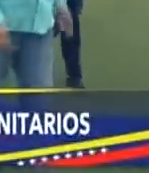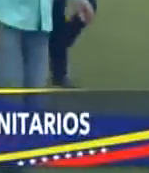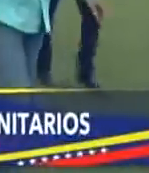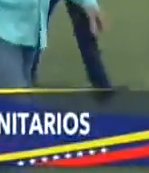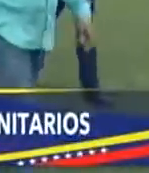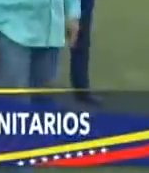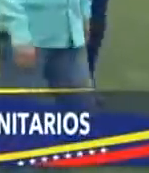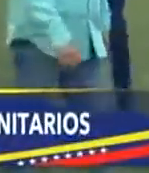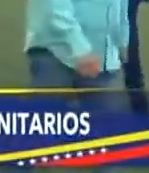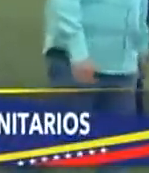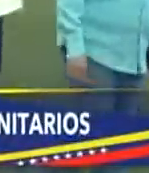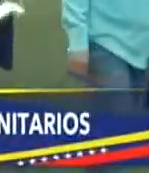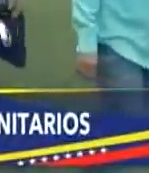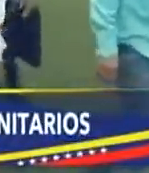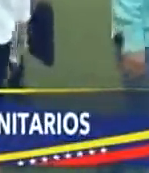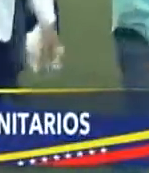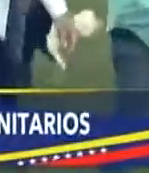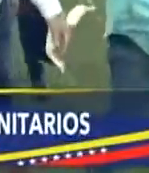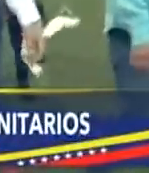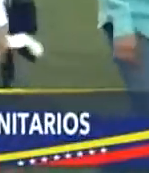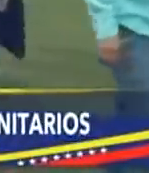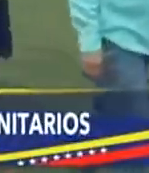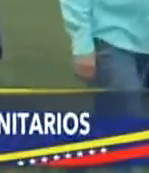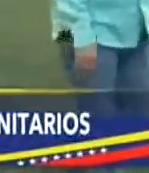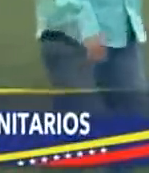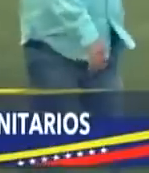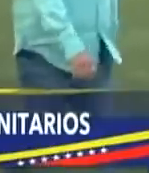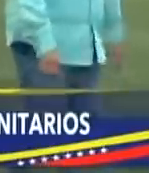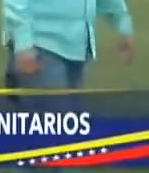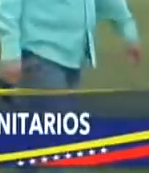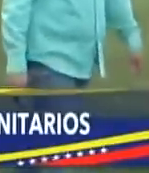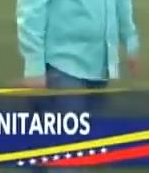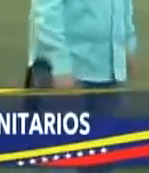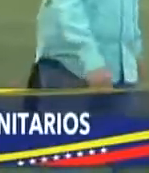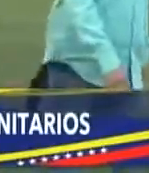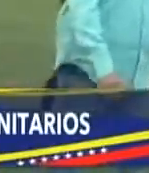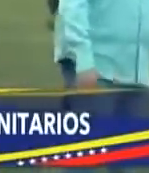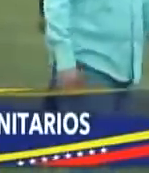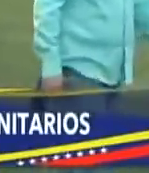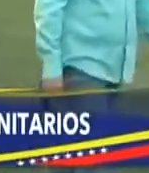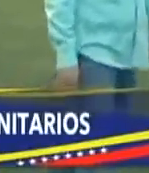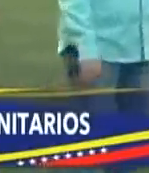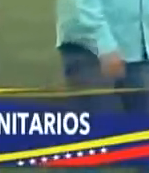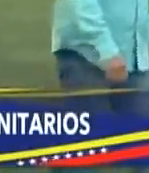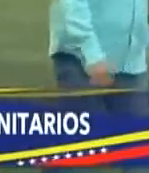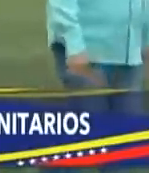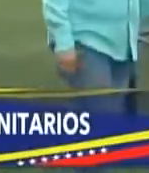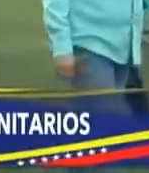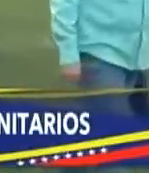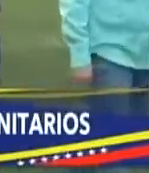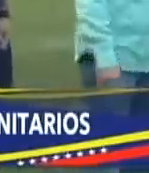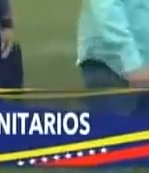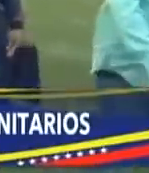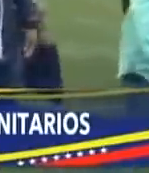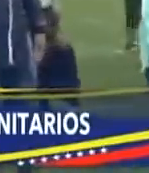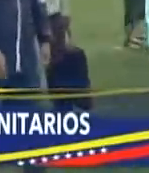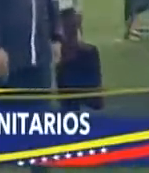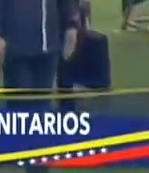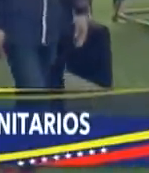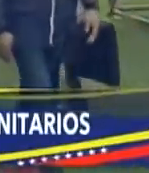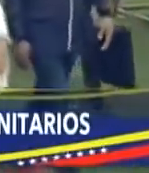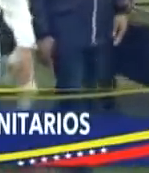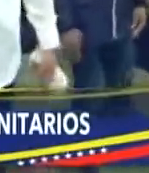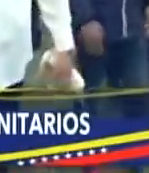cartografía social, en la identificación de los problemas sociales que aquejan a nuestra población, y hasta allá está llegando el